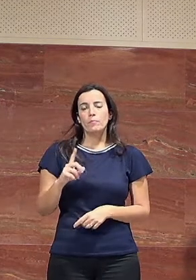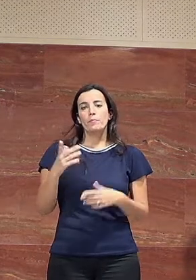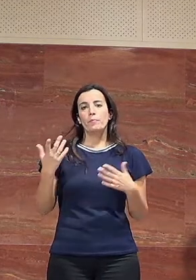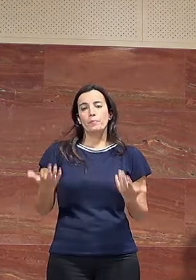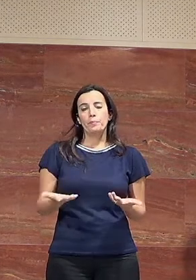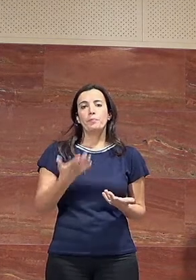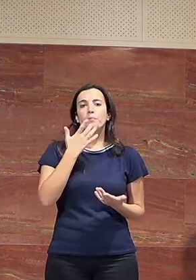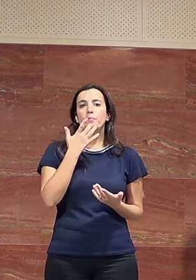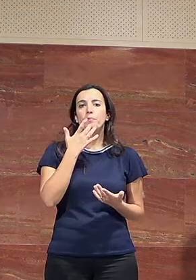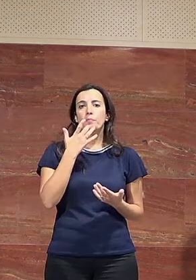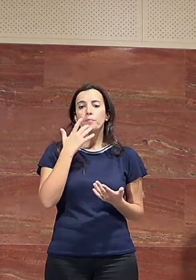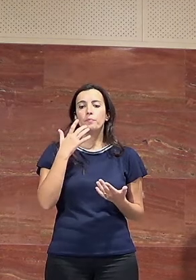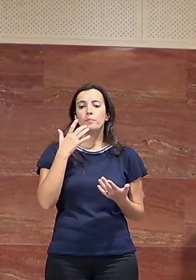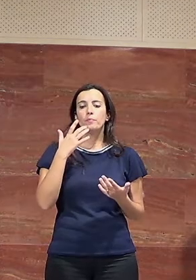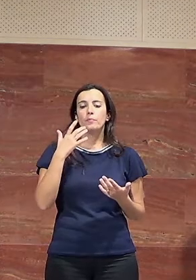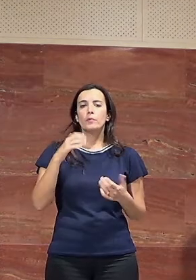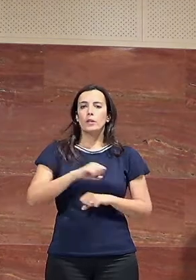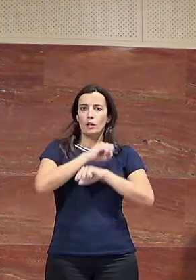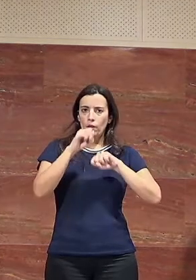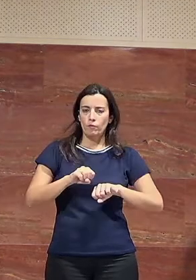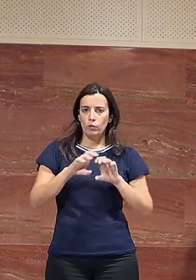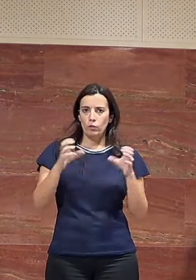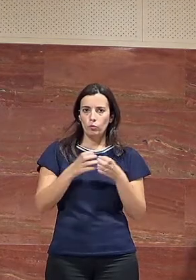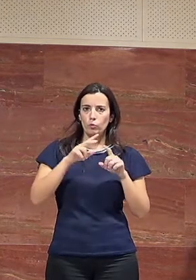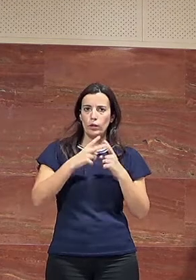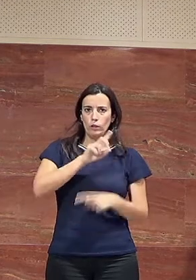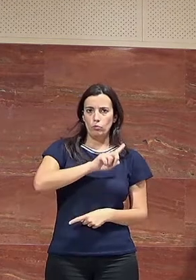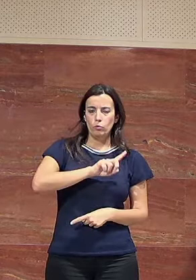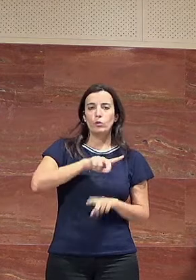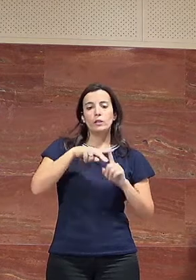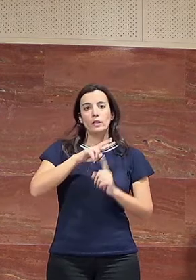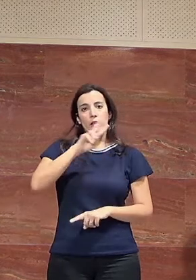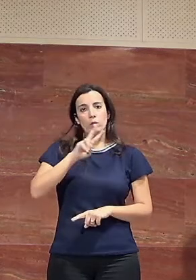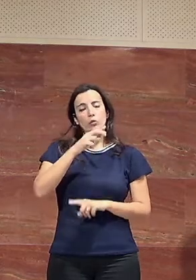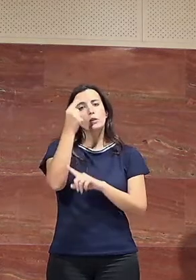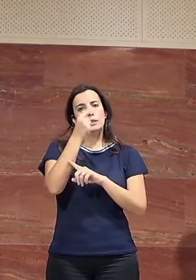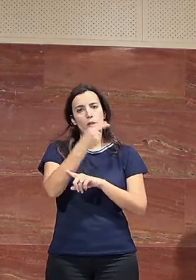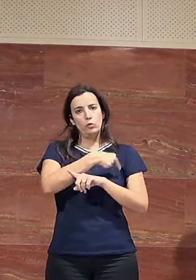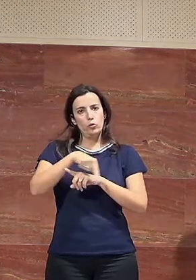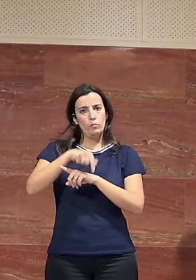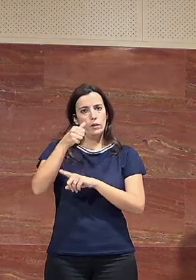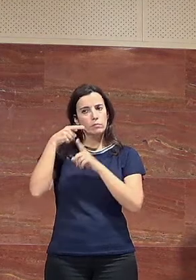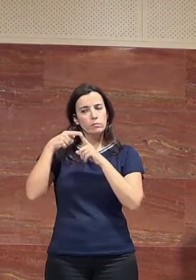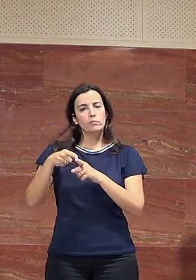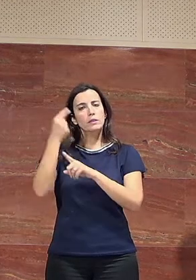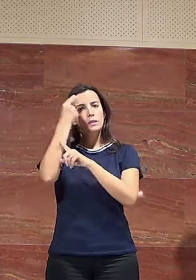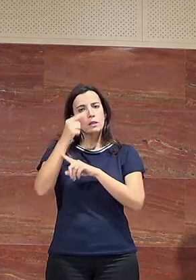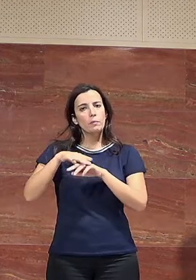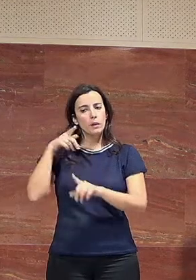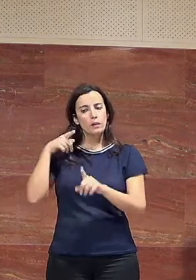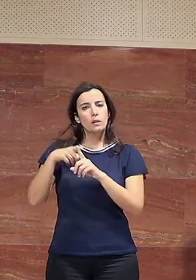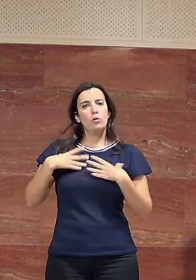por ejemplo, afianza el grupo. El taller 2, que es el de diseño, se centra mucho en cómo diseñar para mejorar la